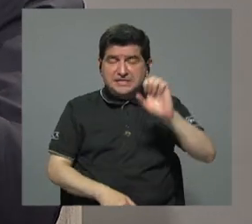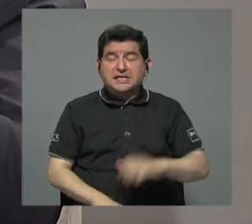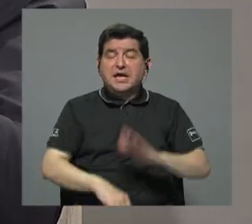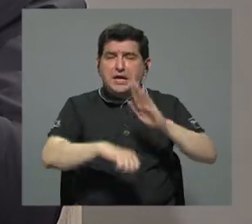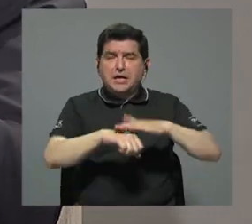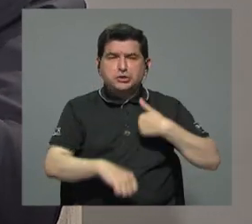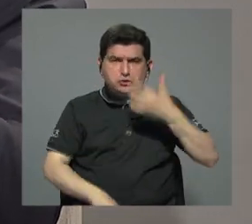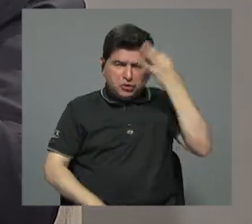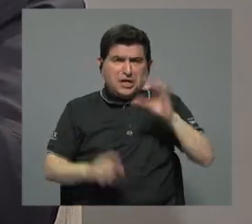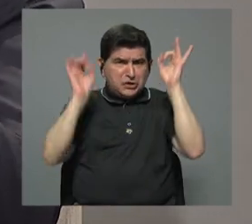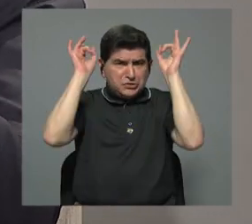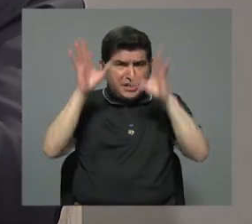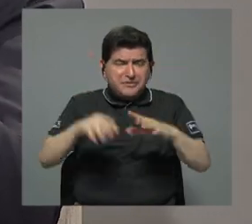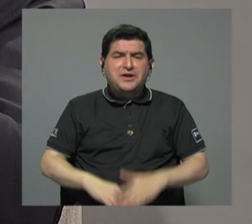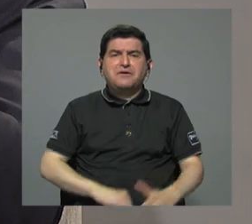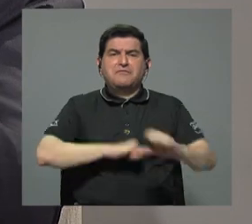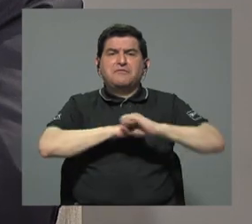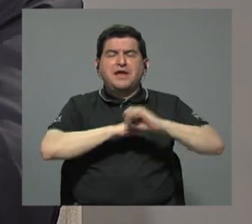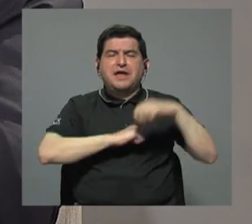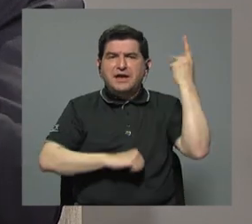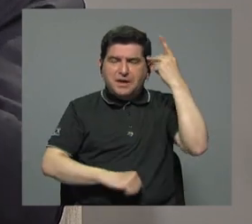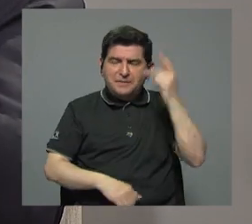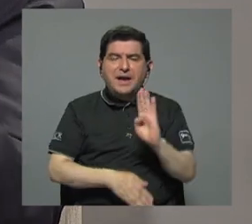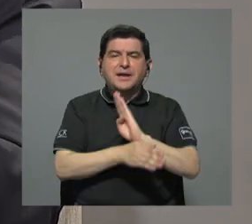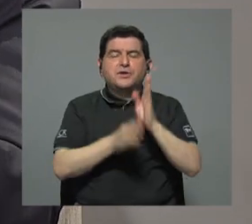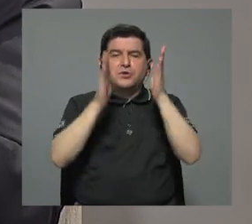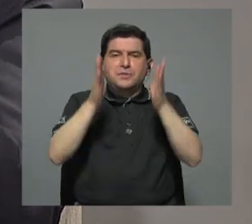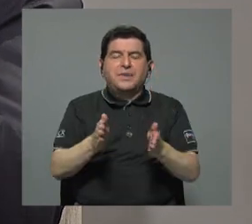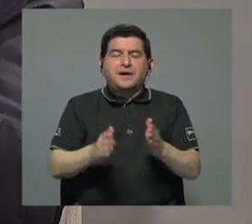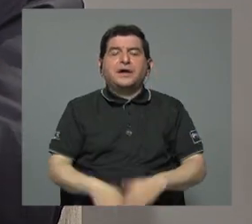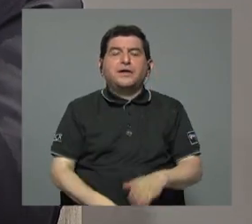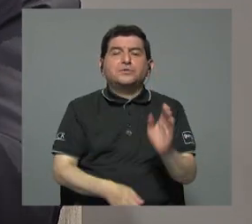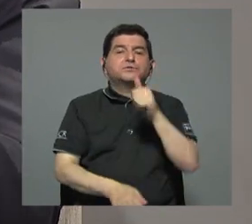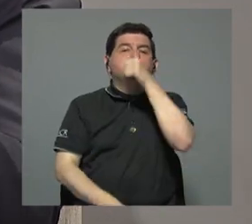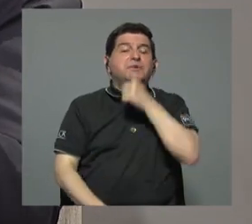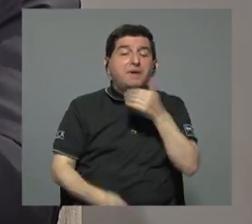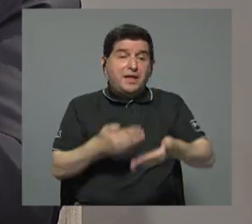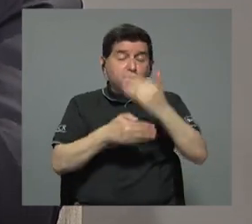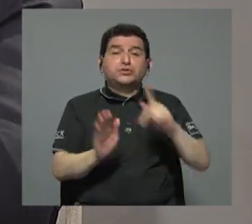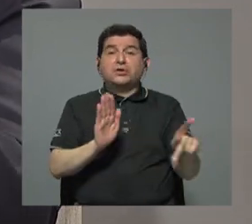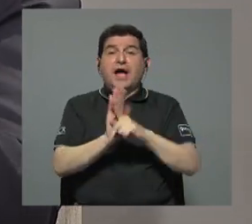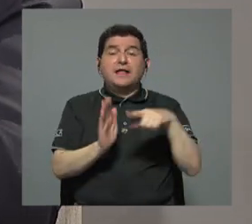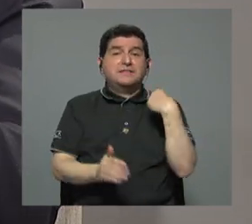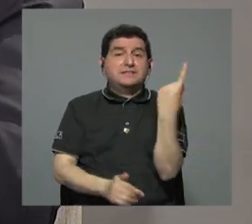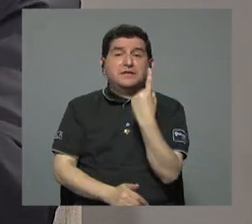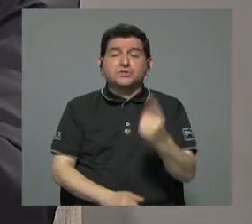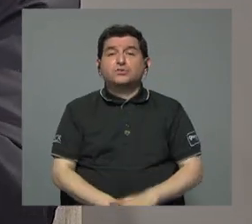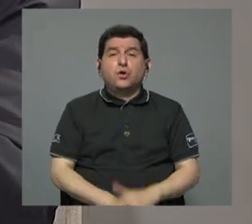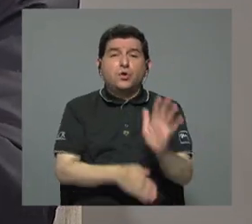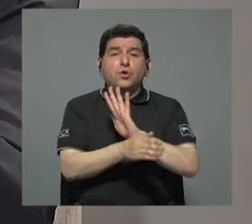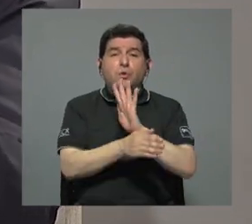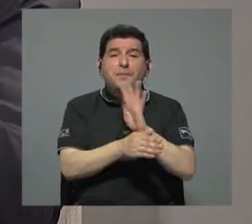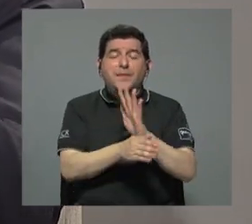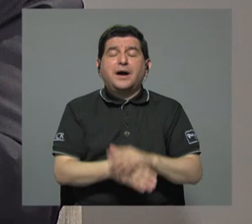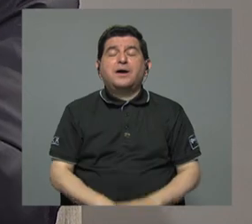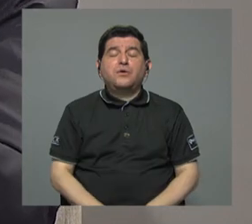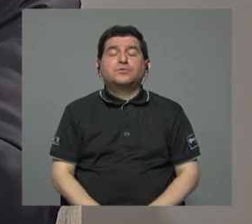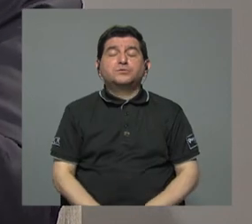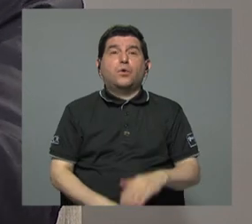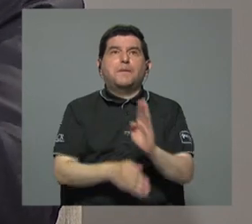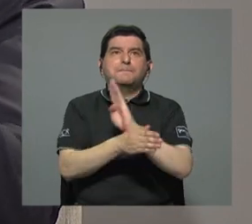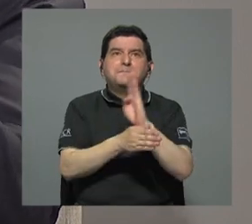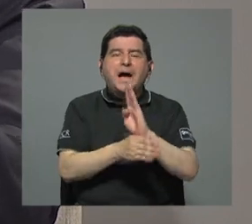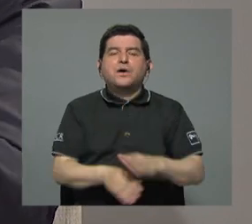es que las campañas políticas las financia los banqueros privados eso estaba prohibido antes sólo podía financiar la banca pública porque porque es el estado